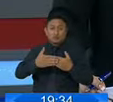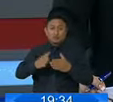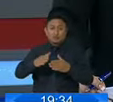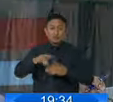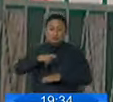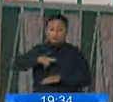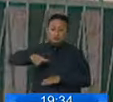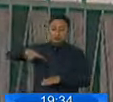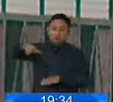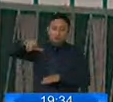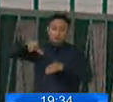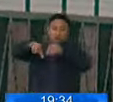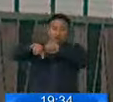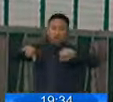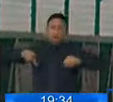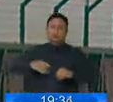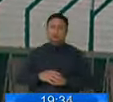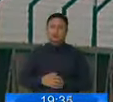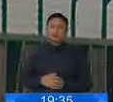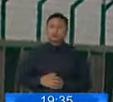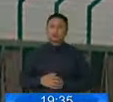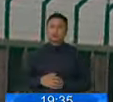Atlántico.